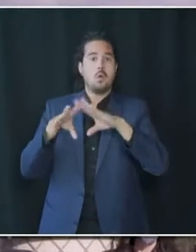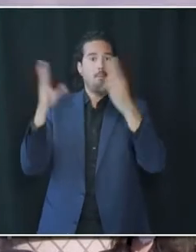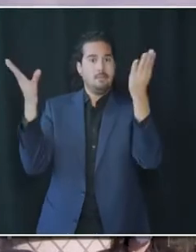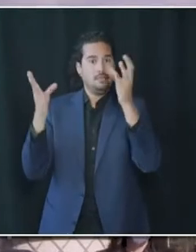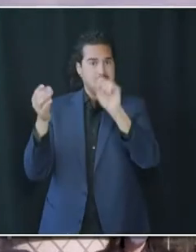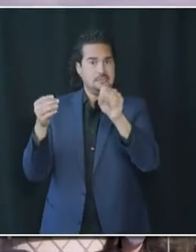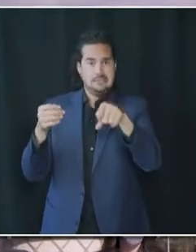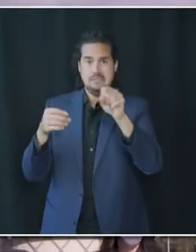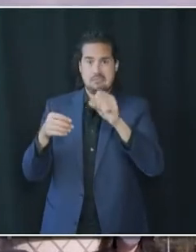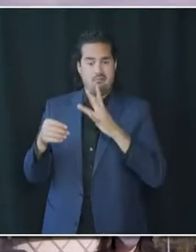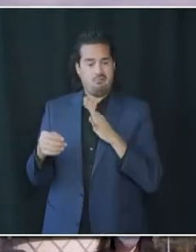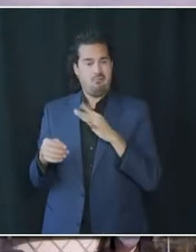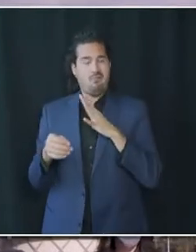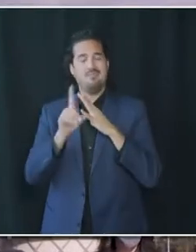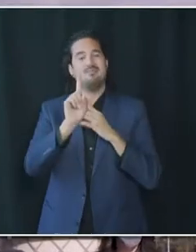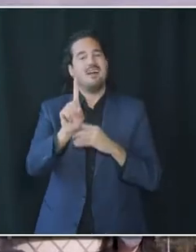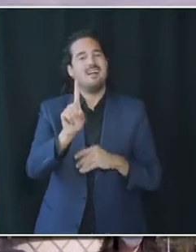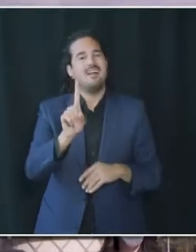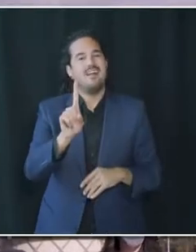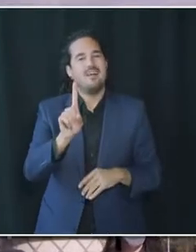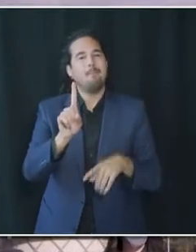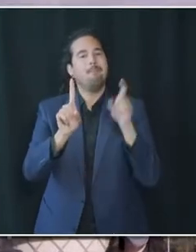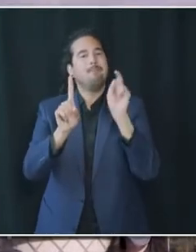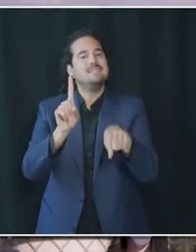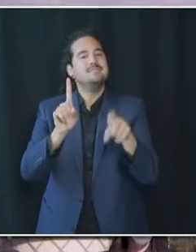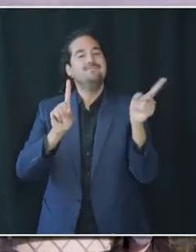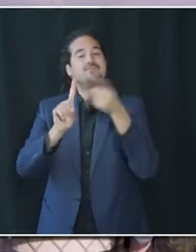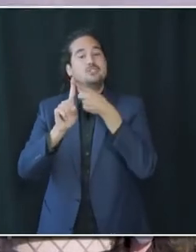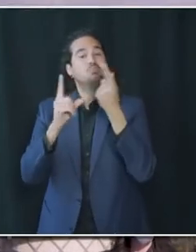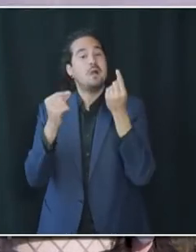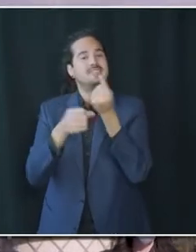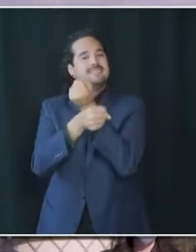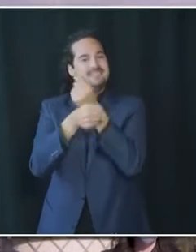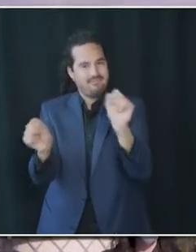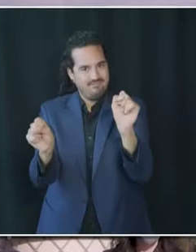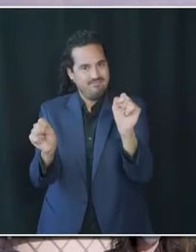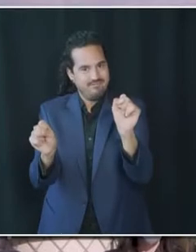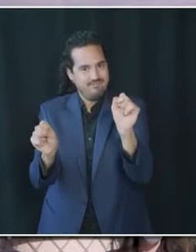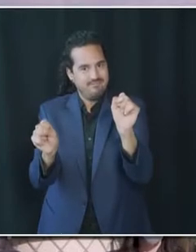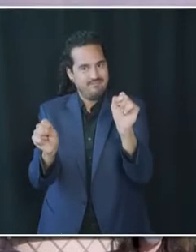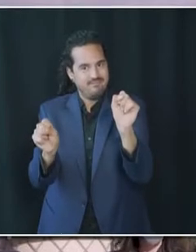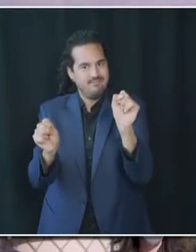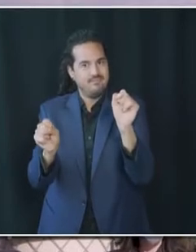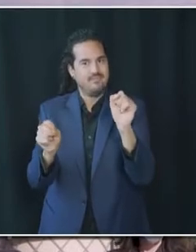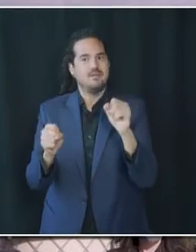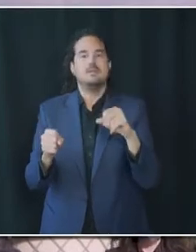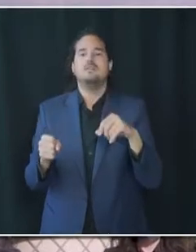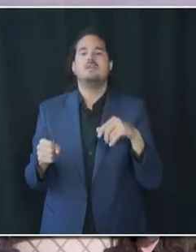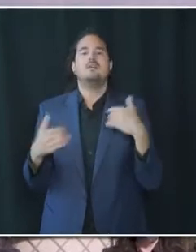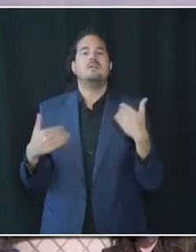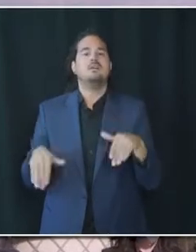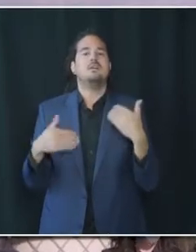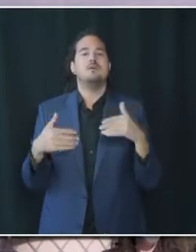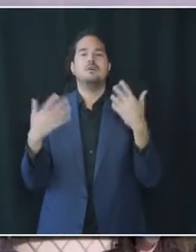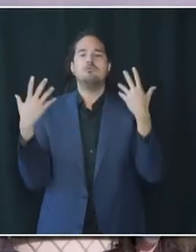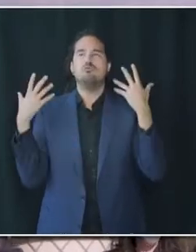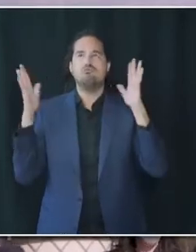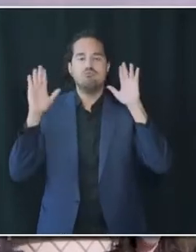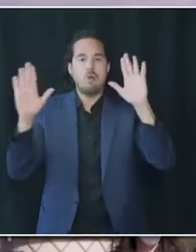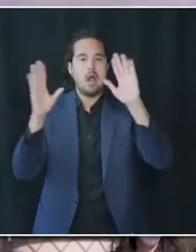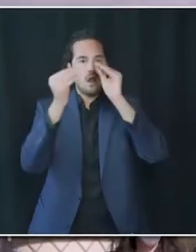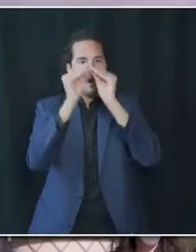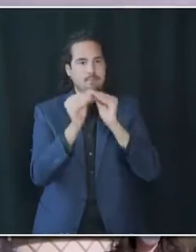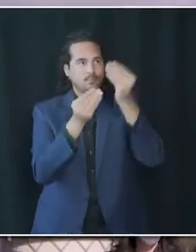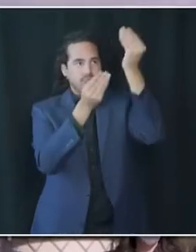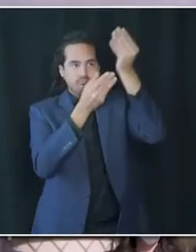de una forma sin riesgo muchísimos datos han sido proporcionado por los equipos que los grupos que nos están demandando y si me